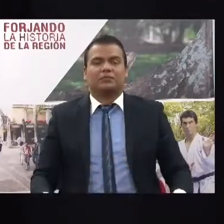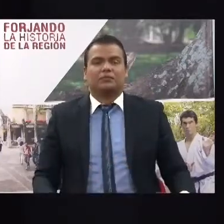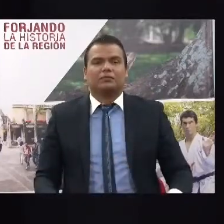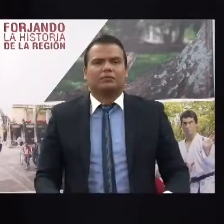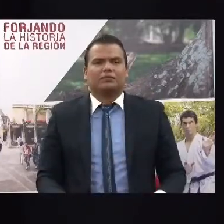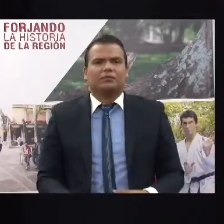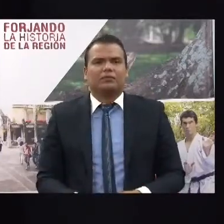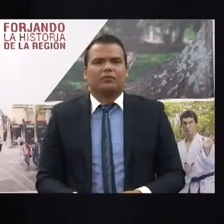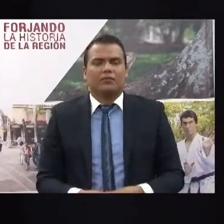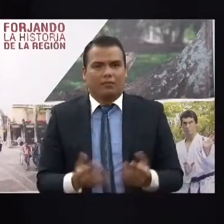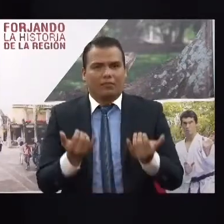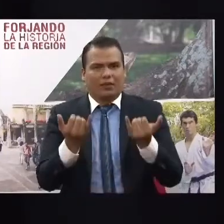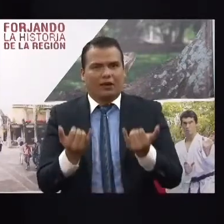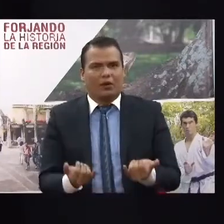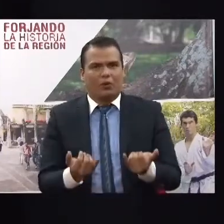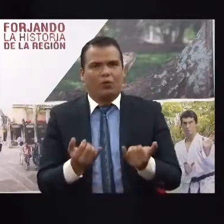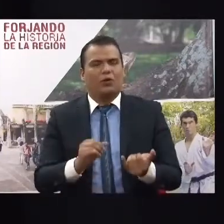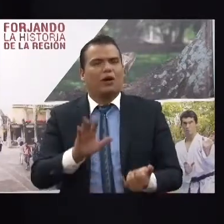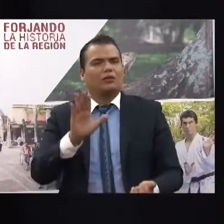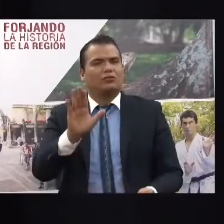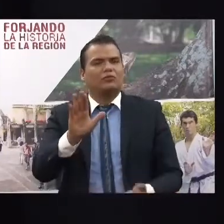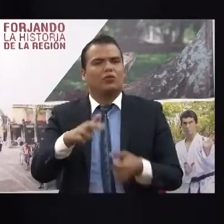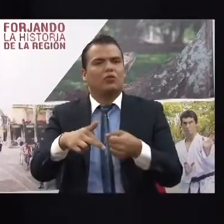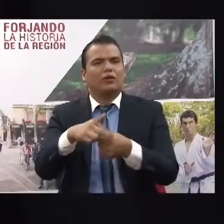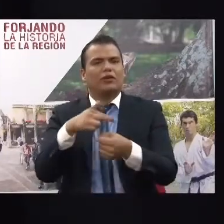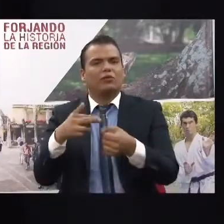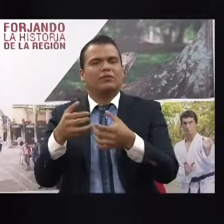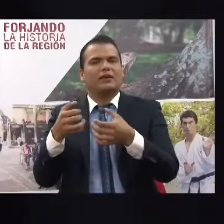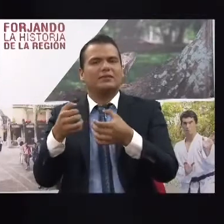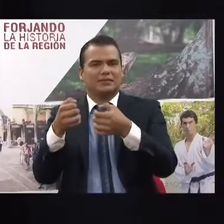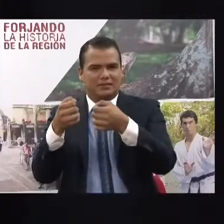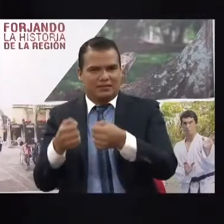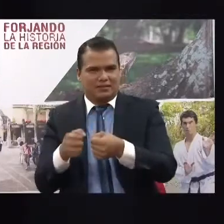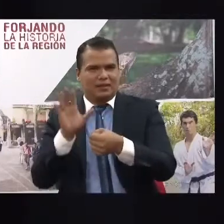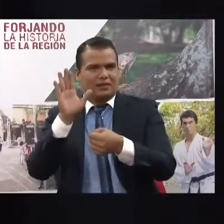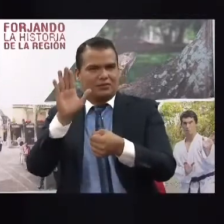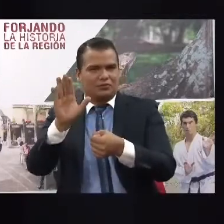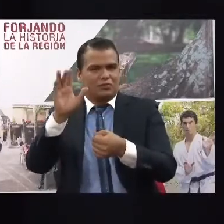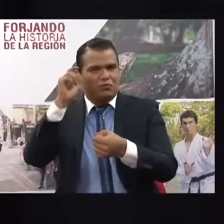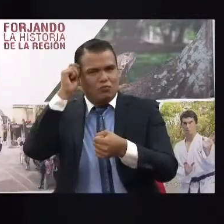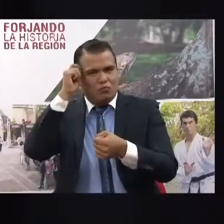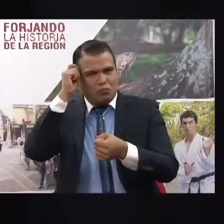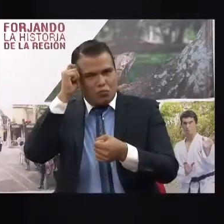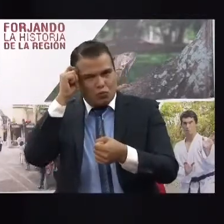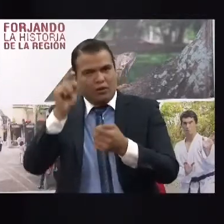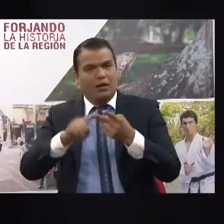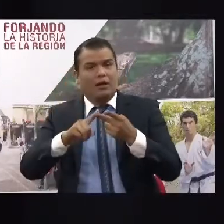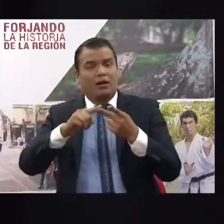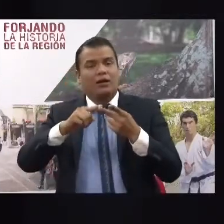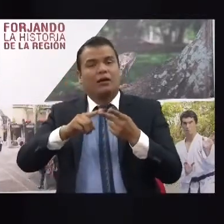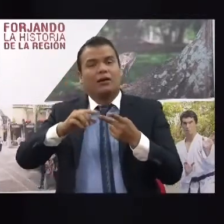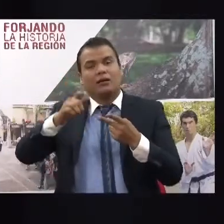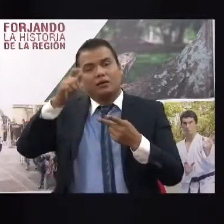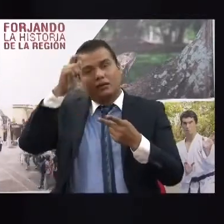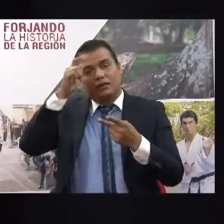Para las ceremonias de las sedes regionales, Buga,